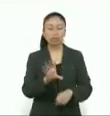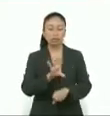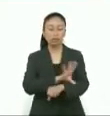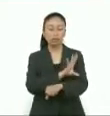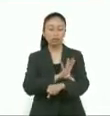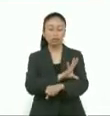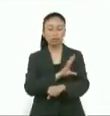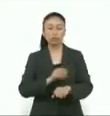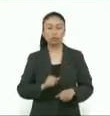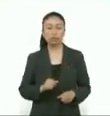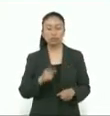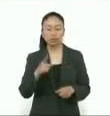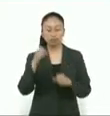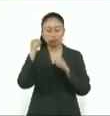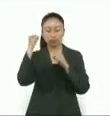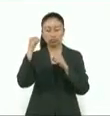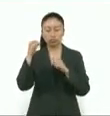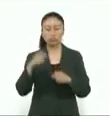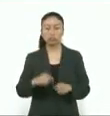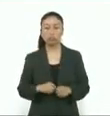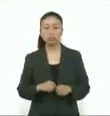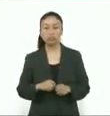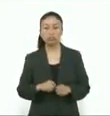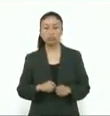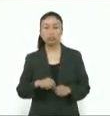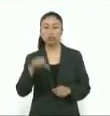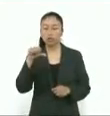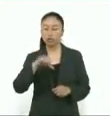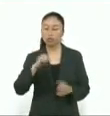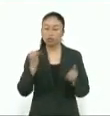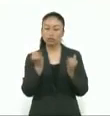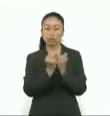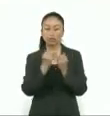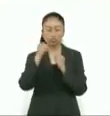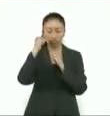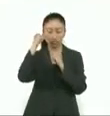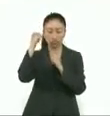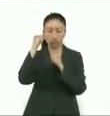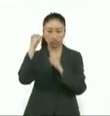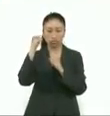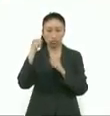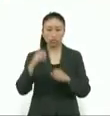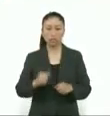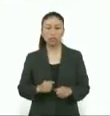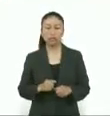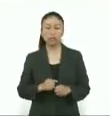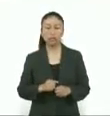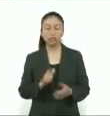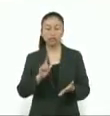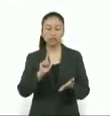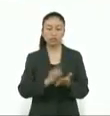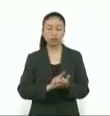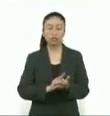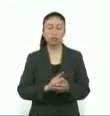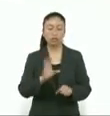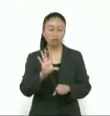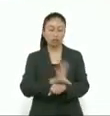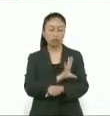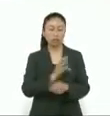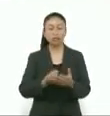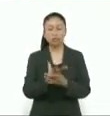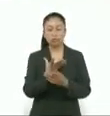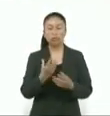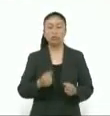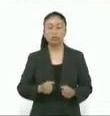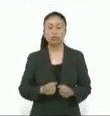cuento, pues estamos luchando por una nueva reforma eléctrica que devuelva la